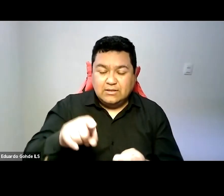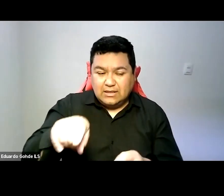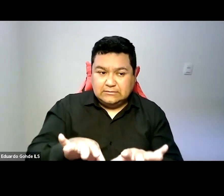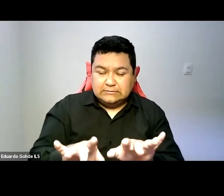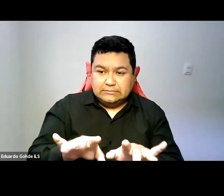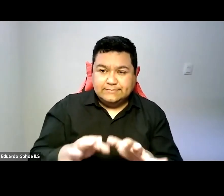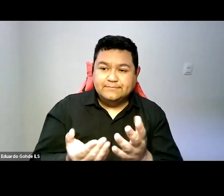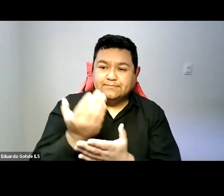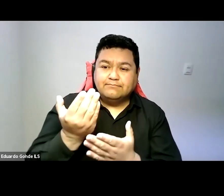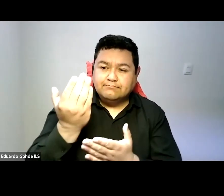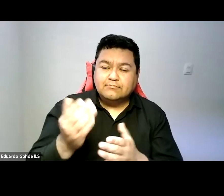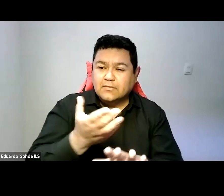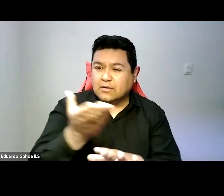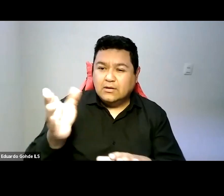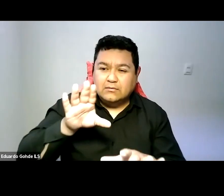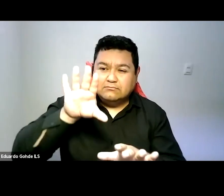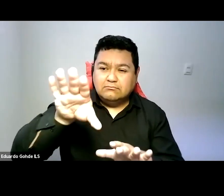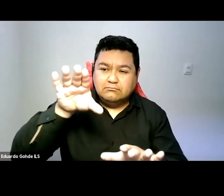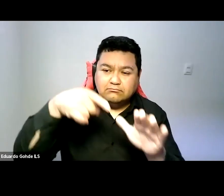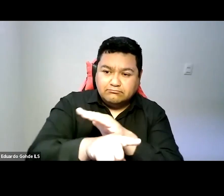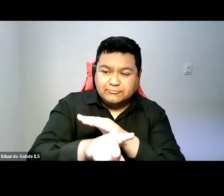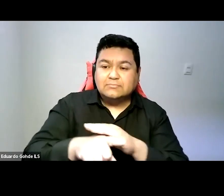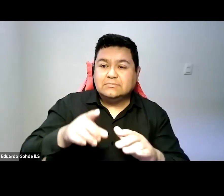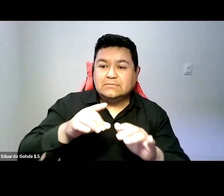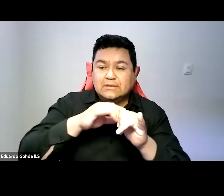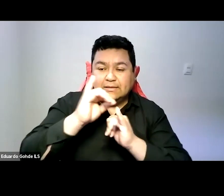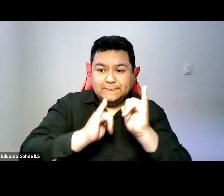pueden acceder directamente a toda la información de ese Congreso Interregional.